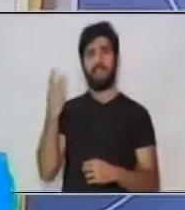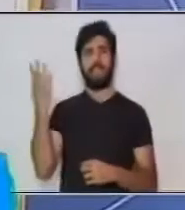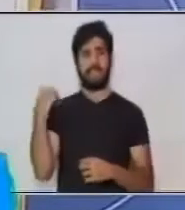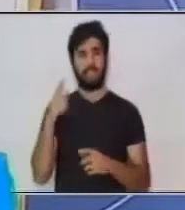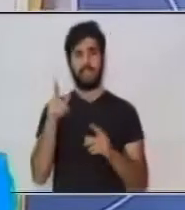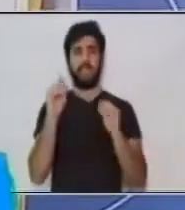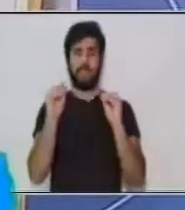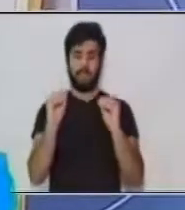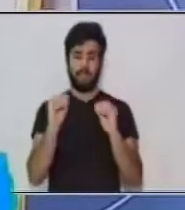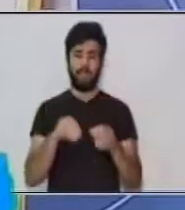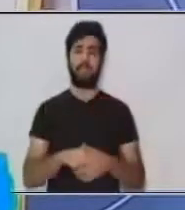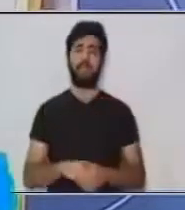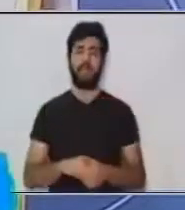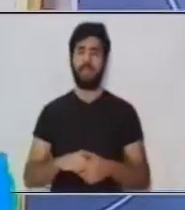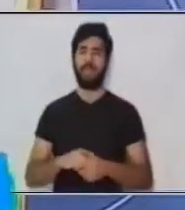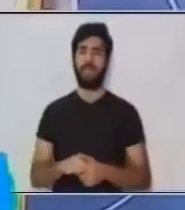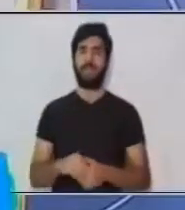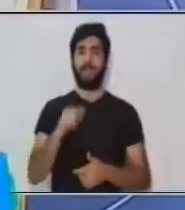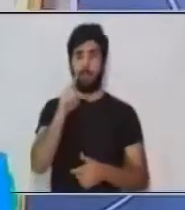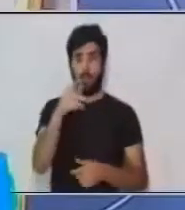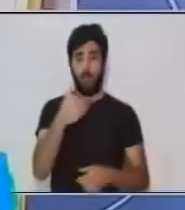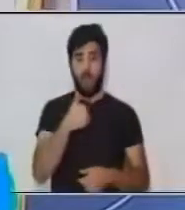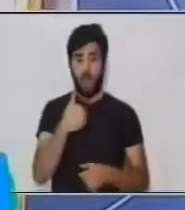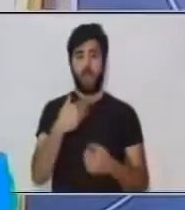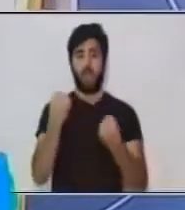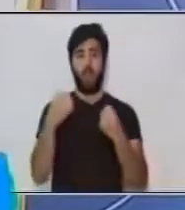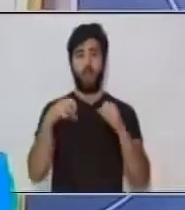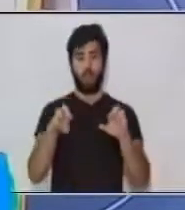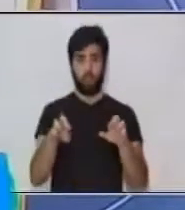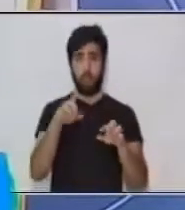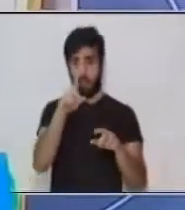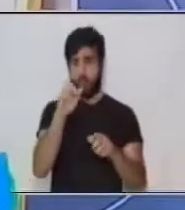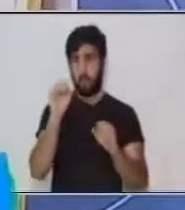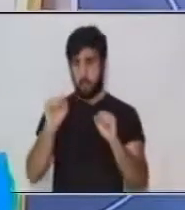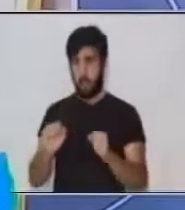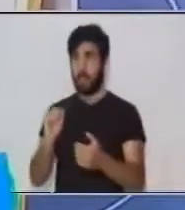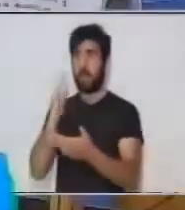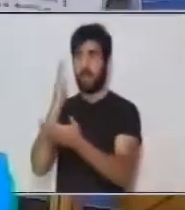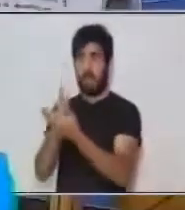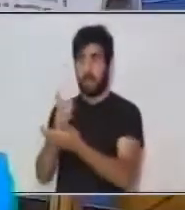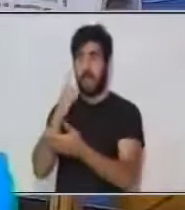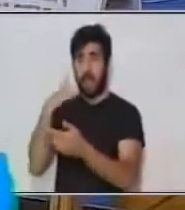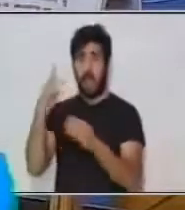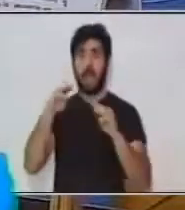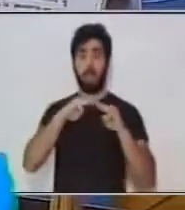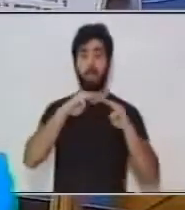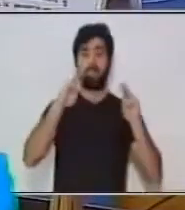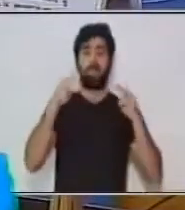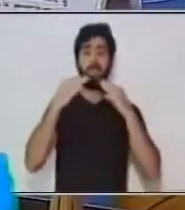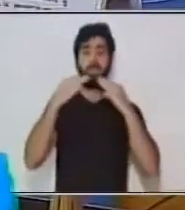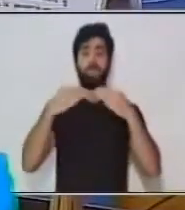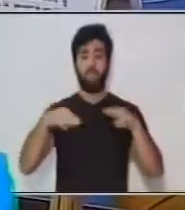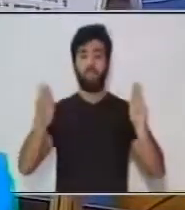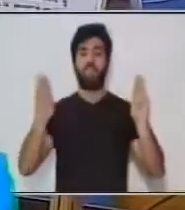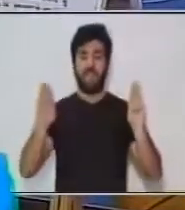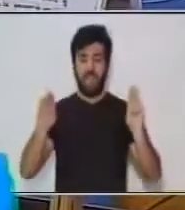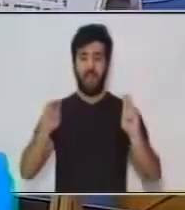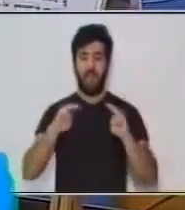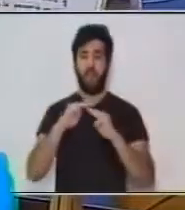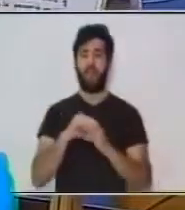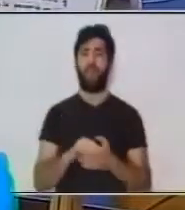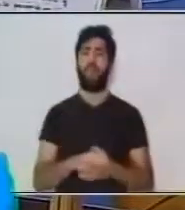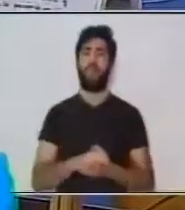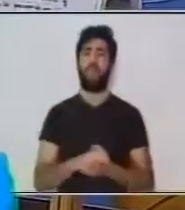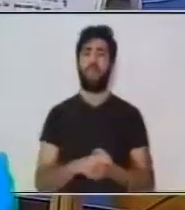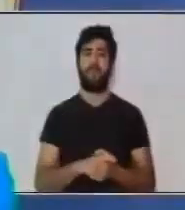invito, ¿verdad?, a que si tienes la oportunidad alguna vez de visitar este museo, pues lo visites y conozcas esas obras